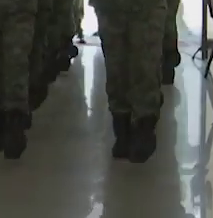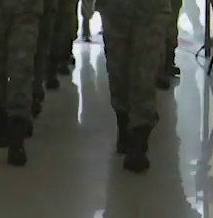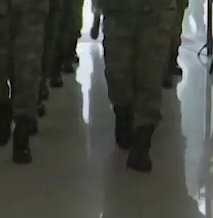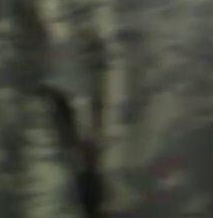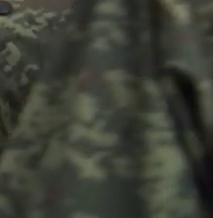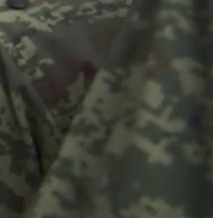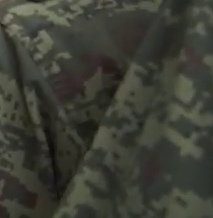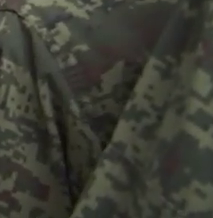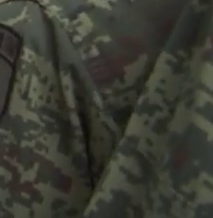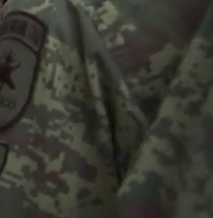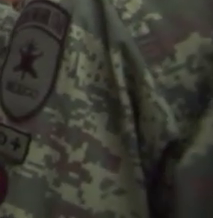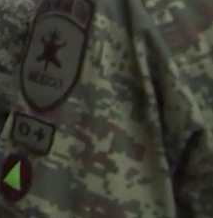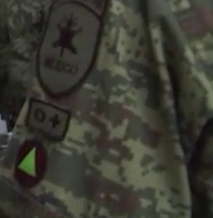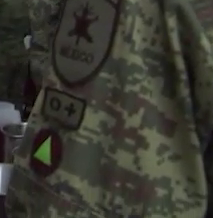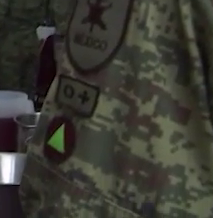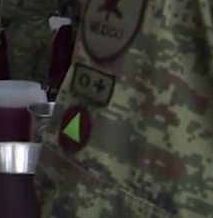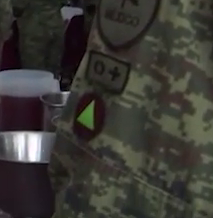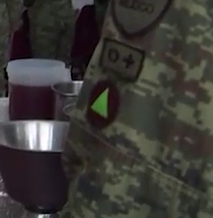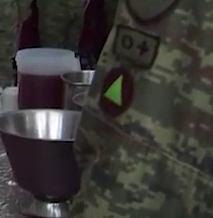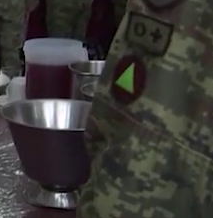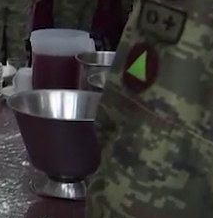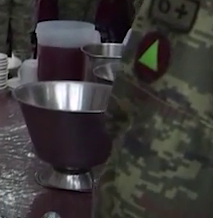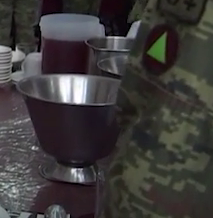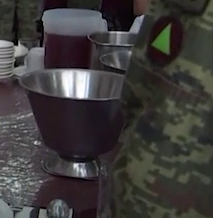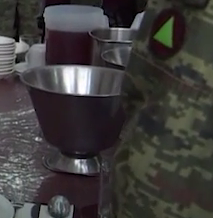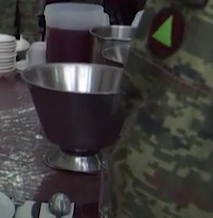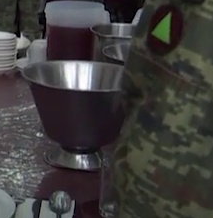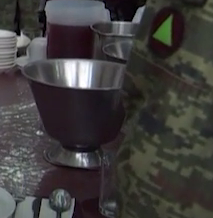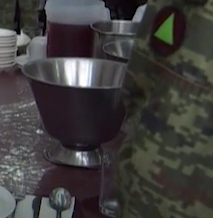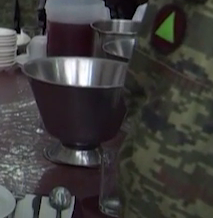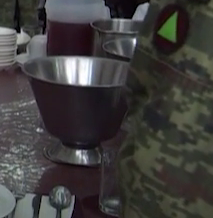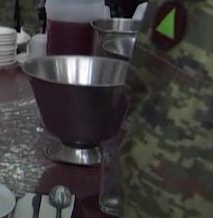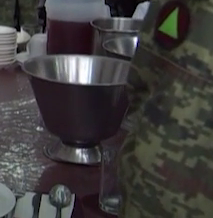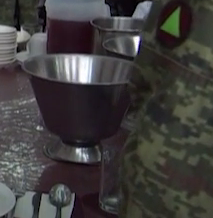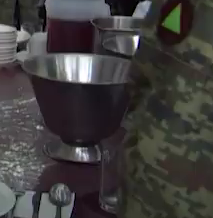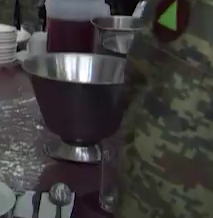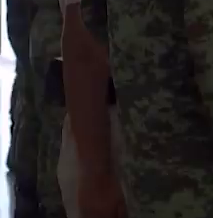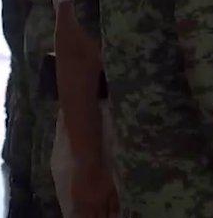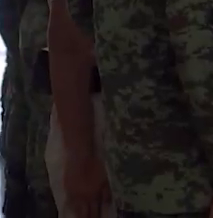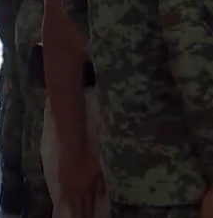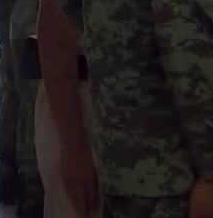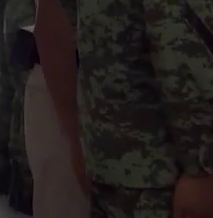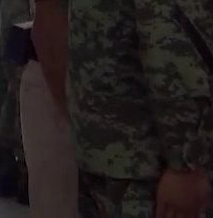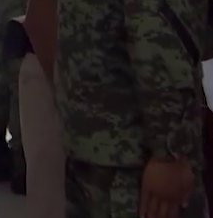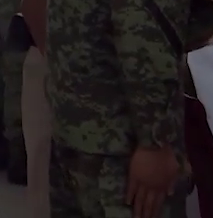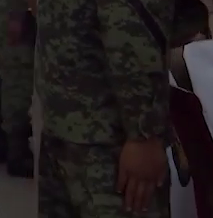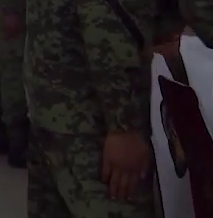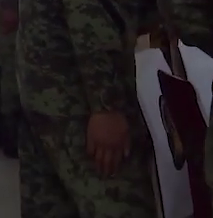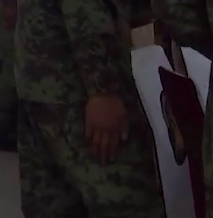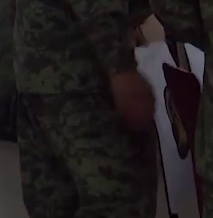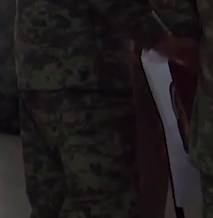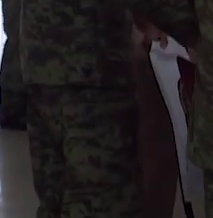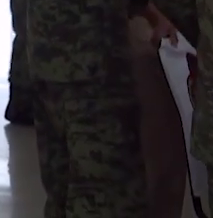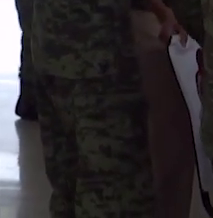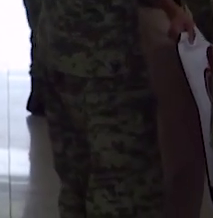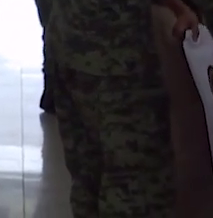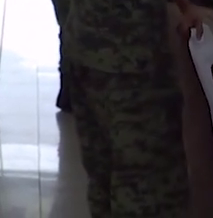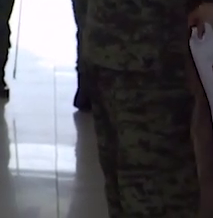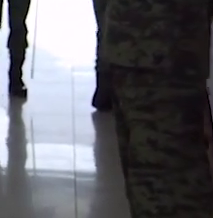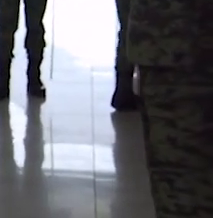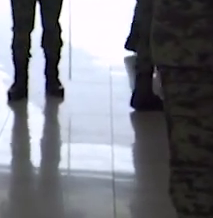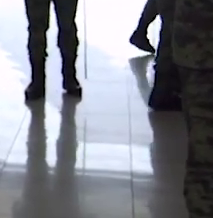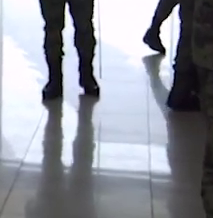¿Cadetes? ¿Firmes? ¡Ya! ¡Sentarse! ¡Ya!